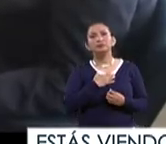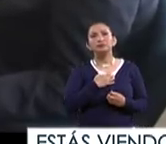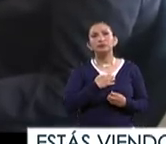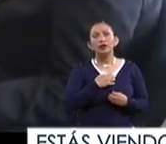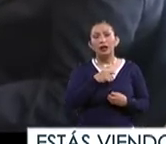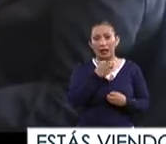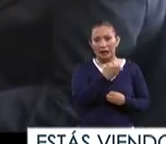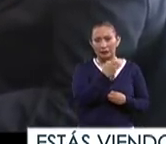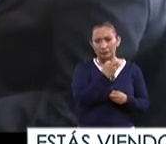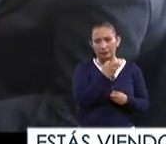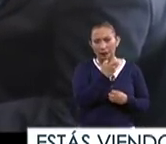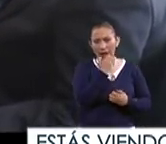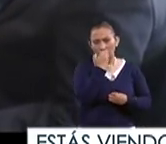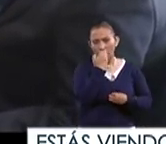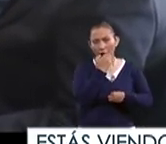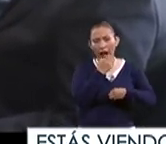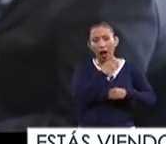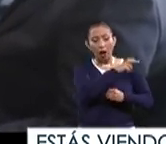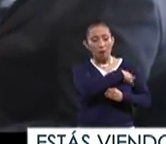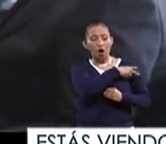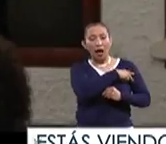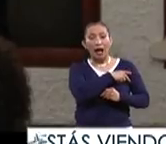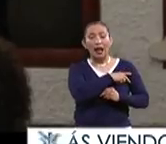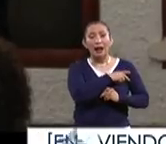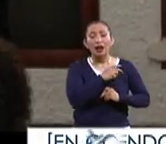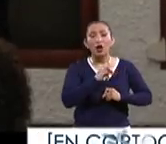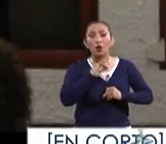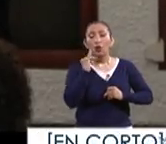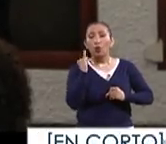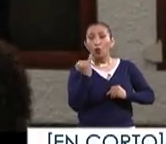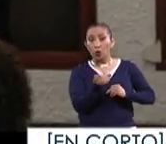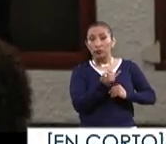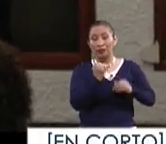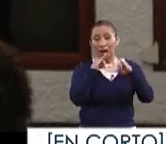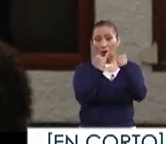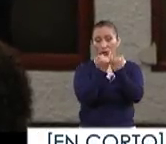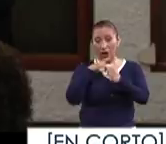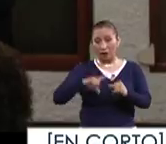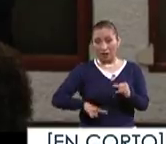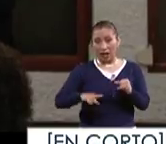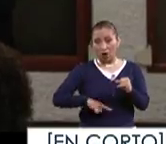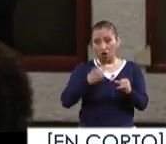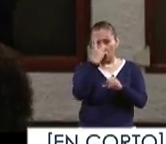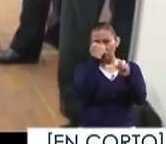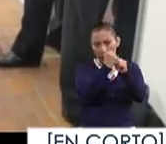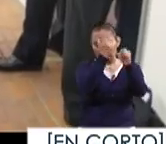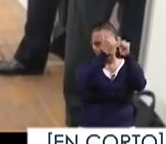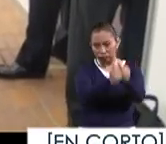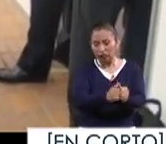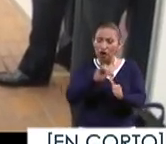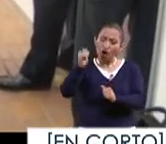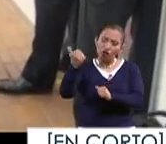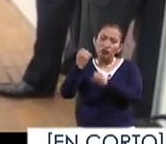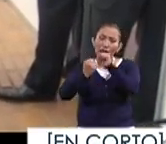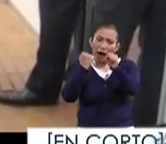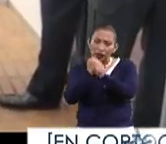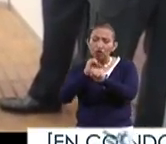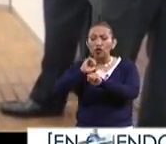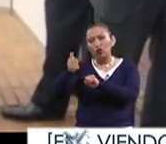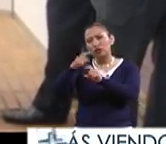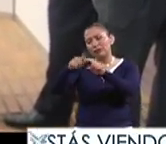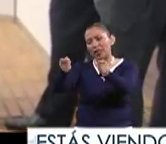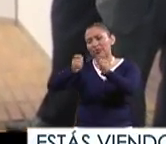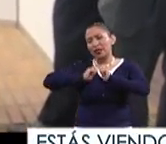siendo la academia vocal de la Junta de Gobierno en los 2 años que tuve de mi gestión y en otros años ocupando otros